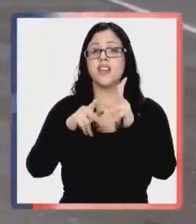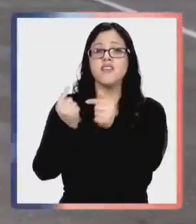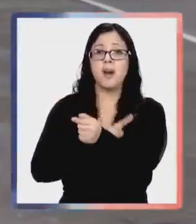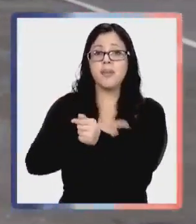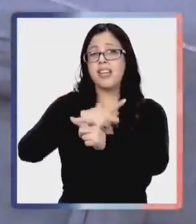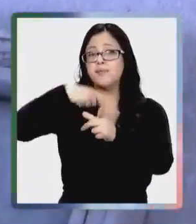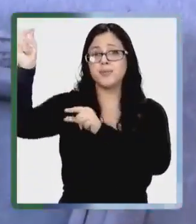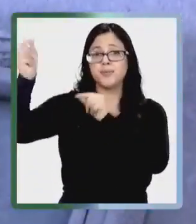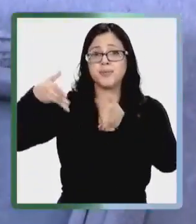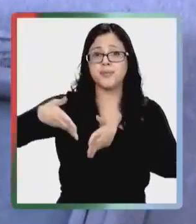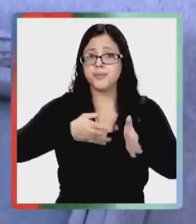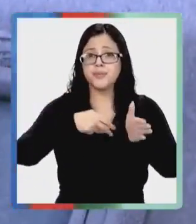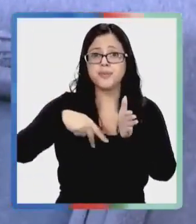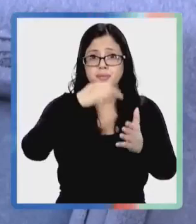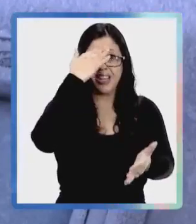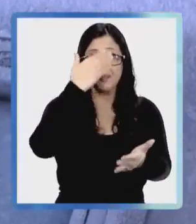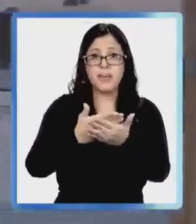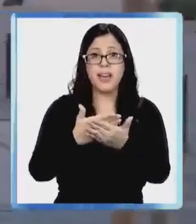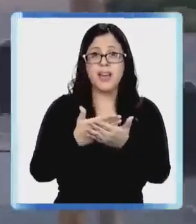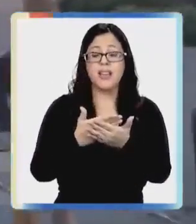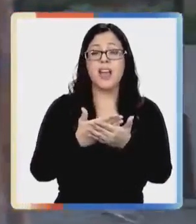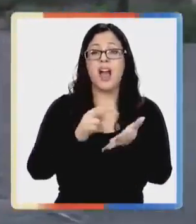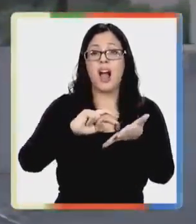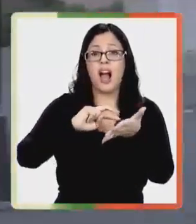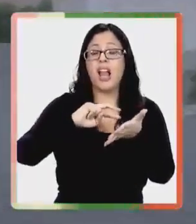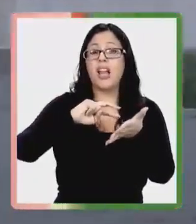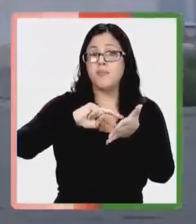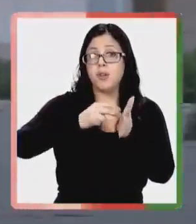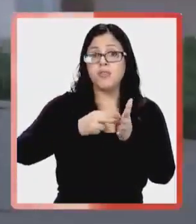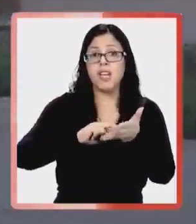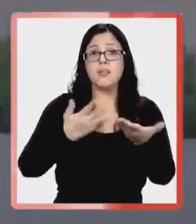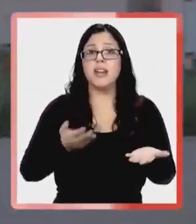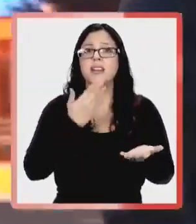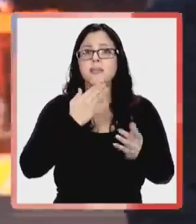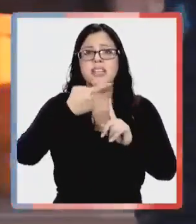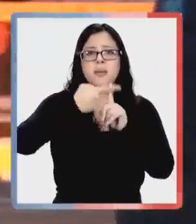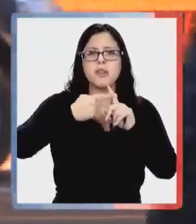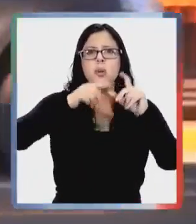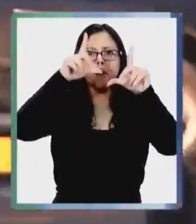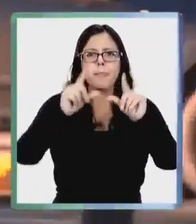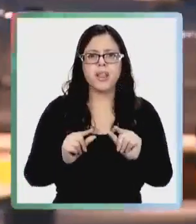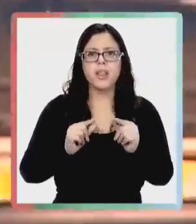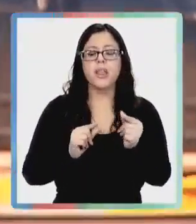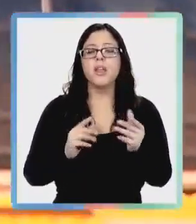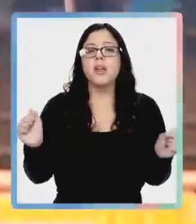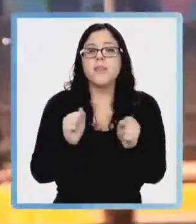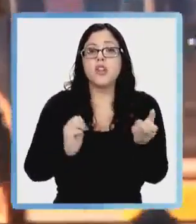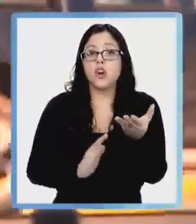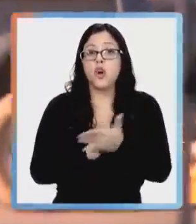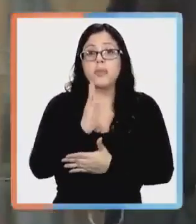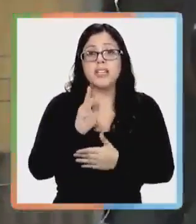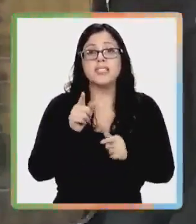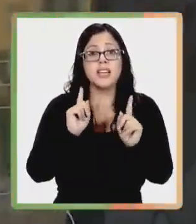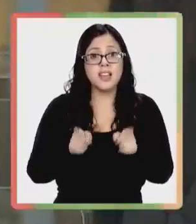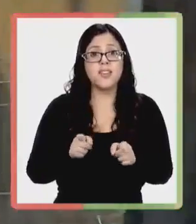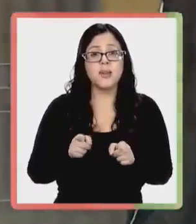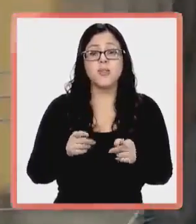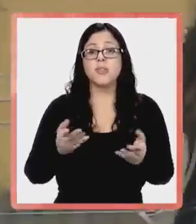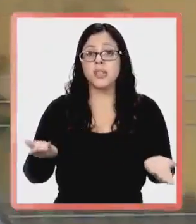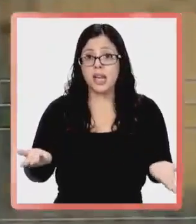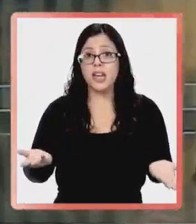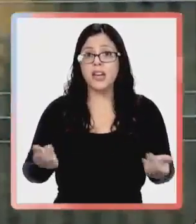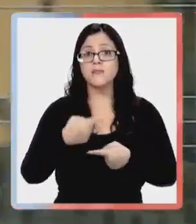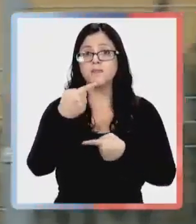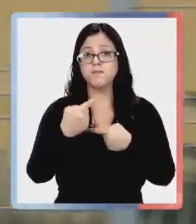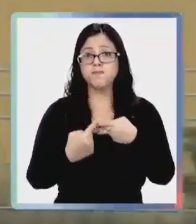evacuar sus casas frente al peligro y en estos días las temperaturas han bajado fuertemente en gran parte del país. El invierno recién comienza y tenemos que